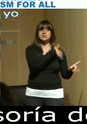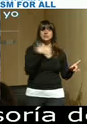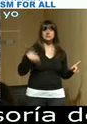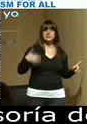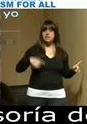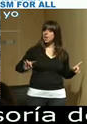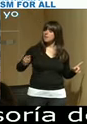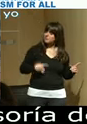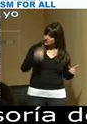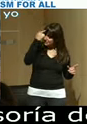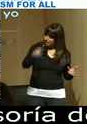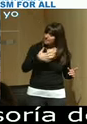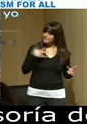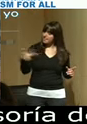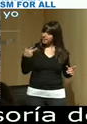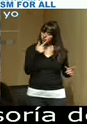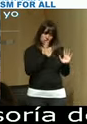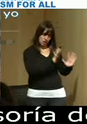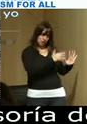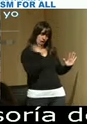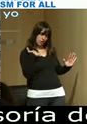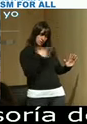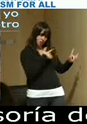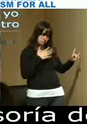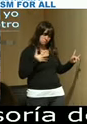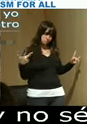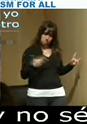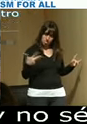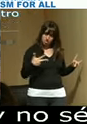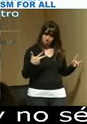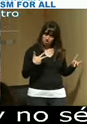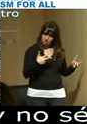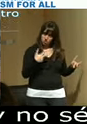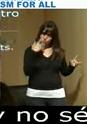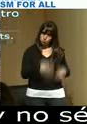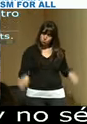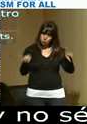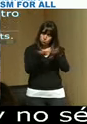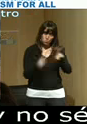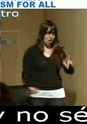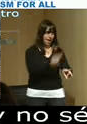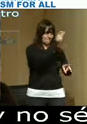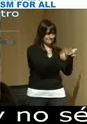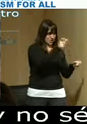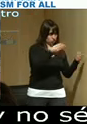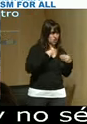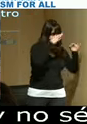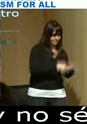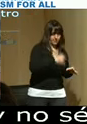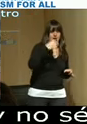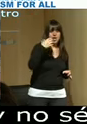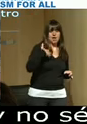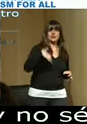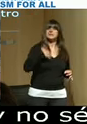y saben que los derechos suyos, mientras permanezcan el tiempo y forma, son iguales que los de los argentinos. Tienen derecho a la